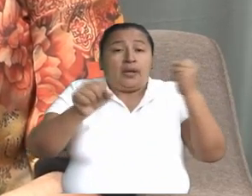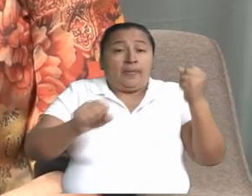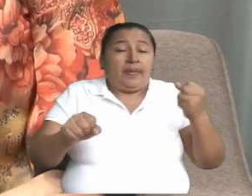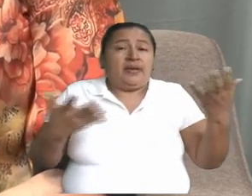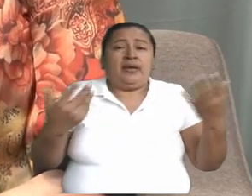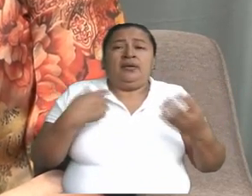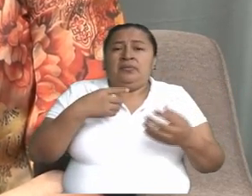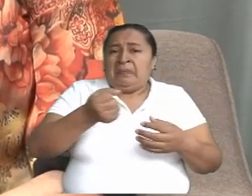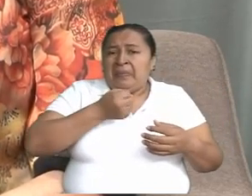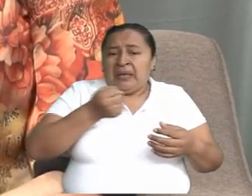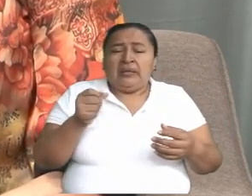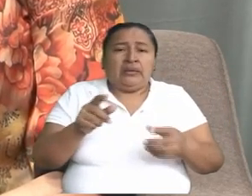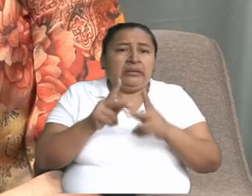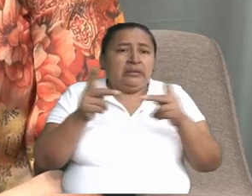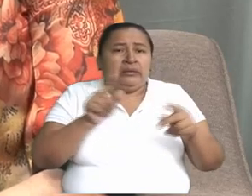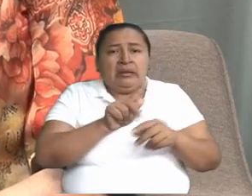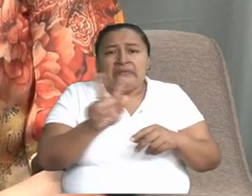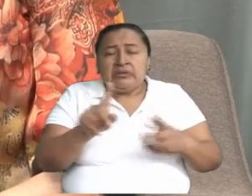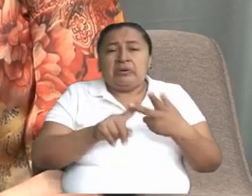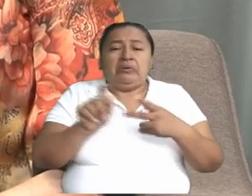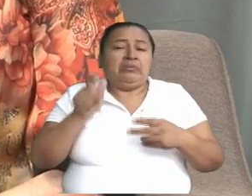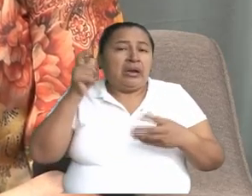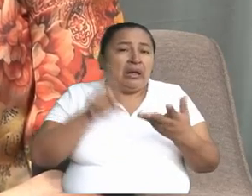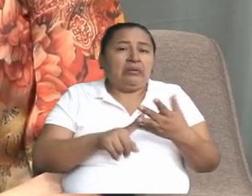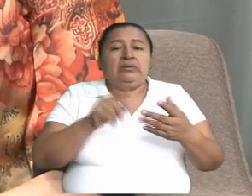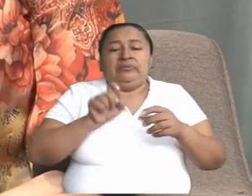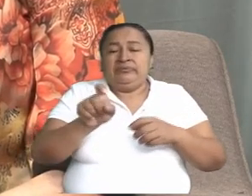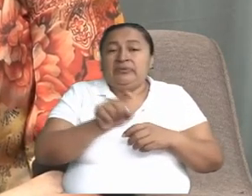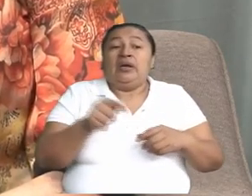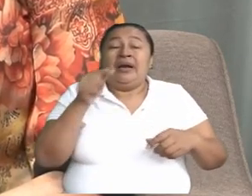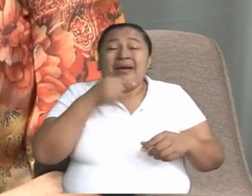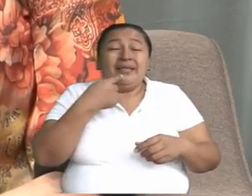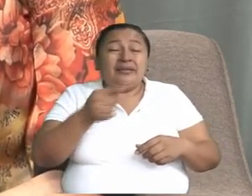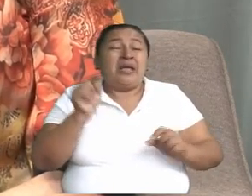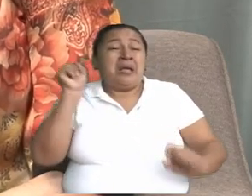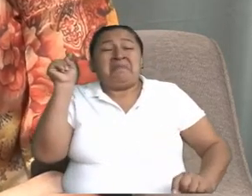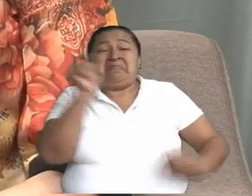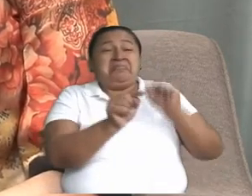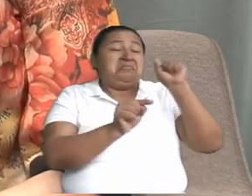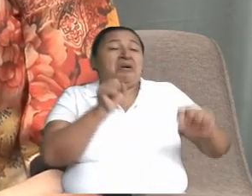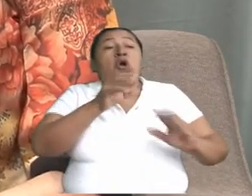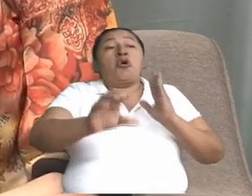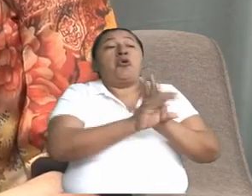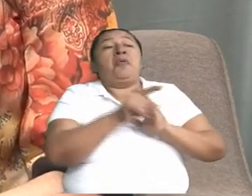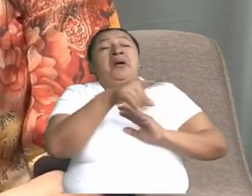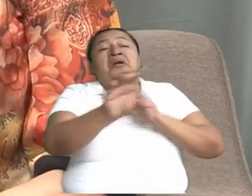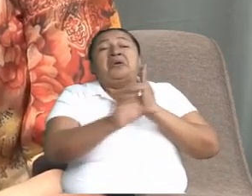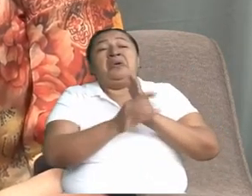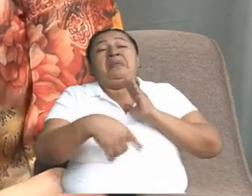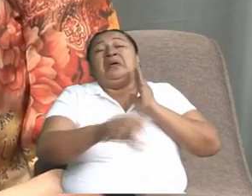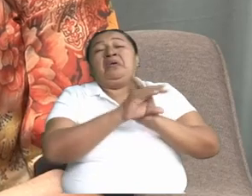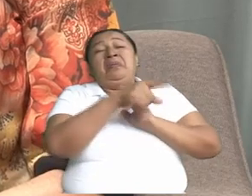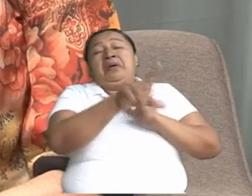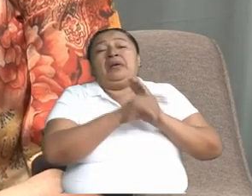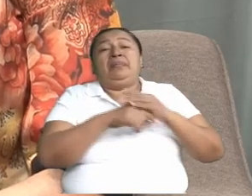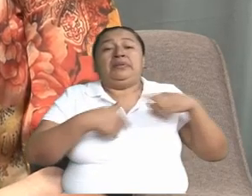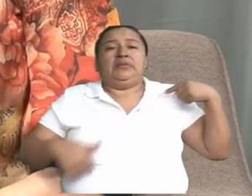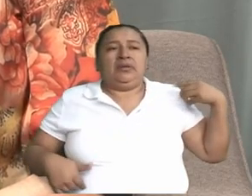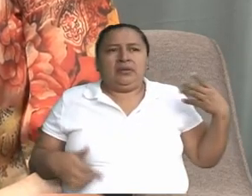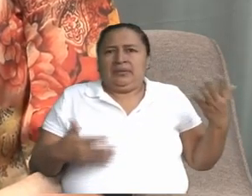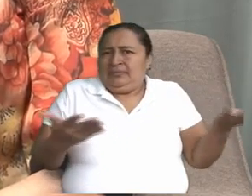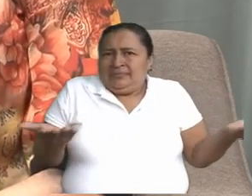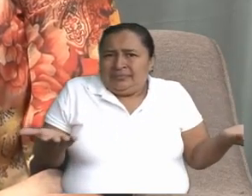mediática donde se le acusa de todos los problemas que suceden en México a nuestro presidente.